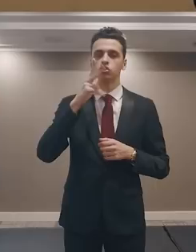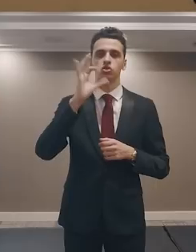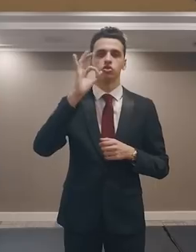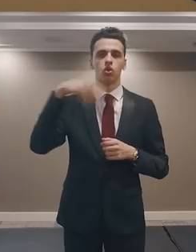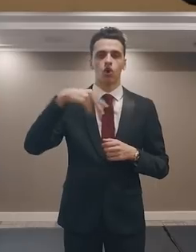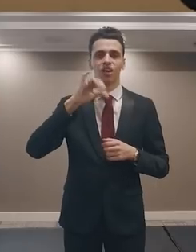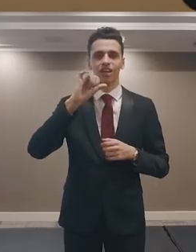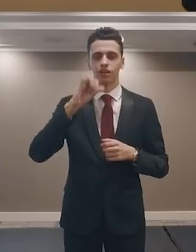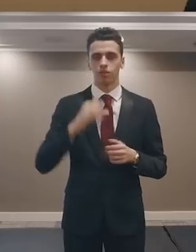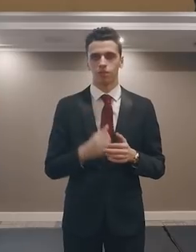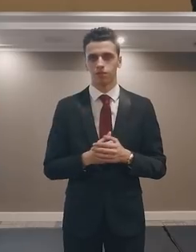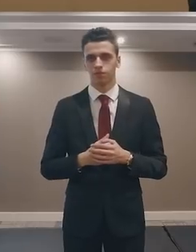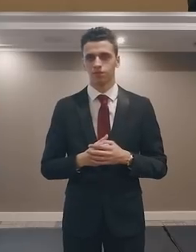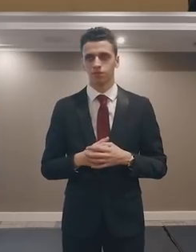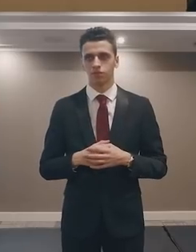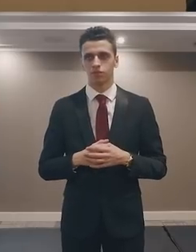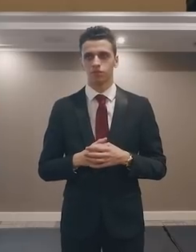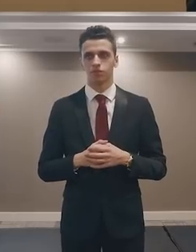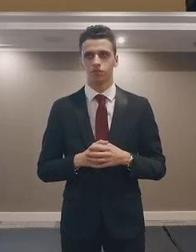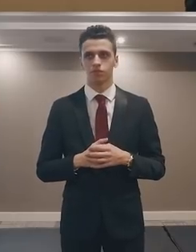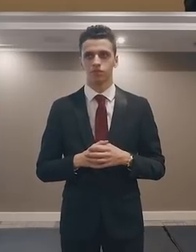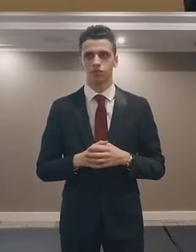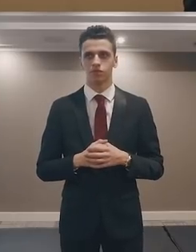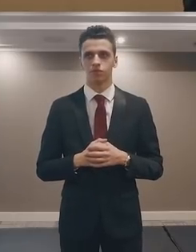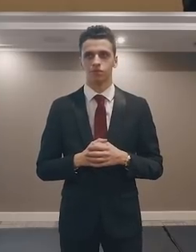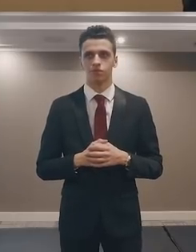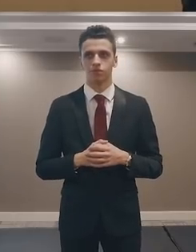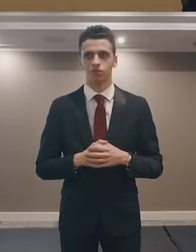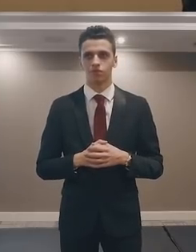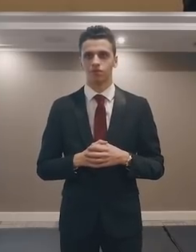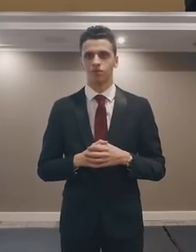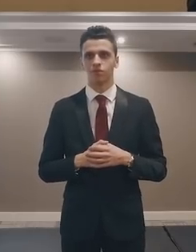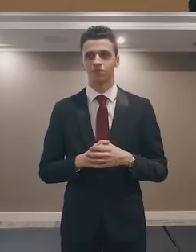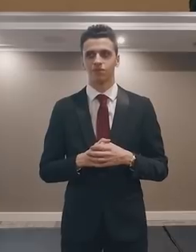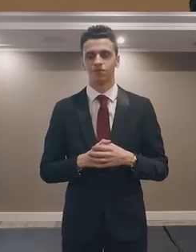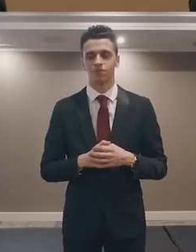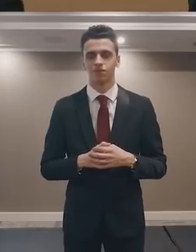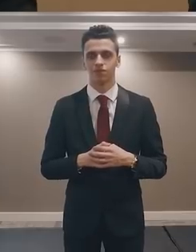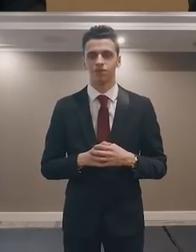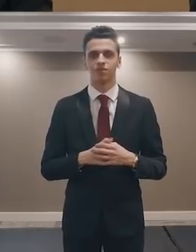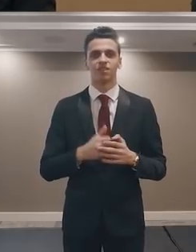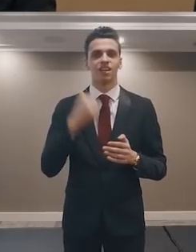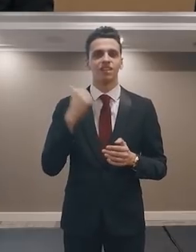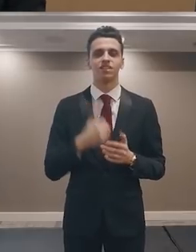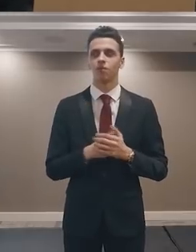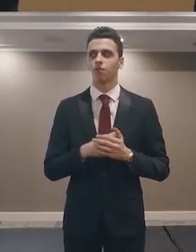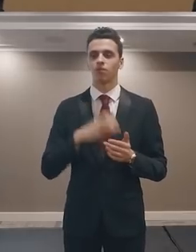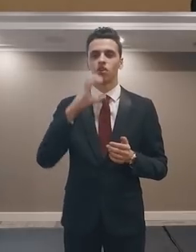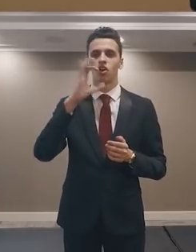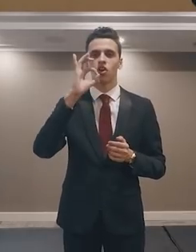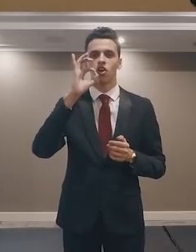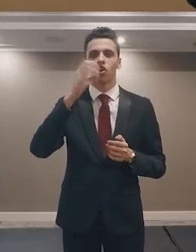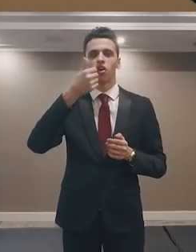recuerde este nombre anthony robbins anthony robbins anthony robben para luego anthony robbins acciones robbins hacer y robin ese es el coach número uno del mundo